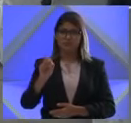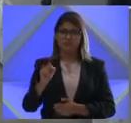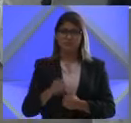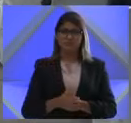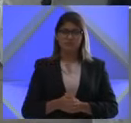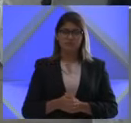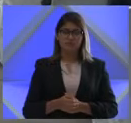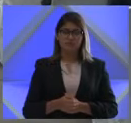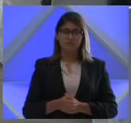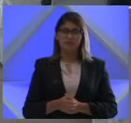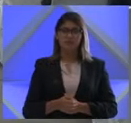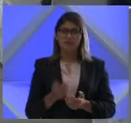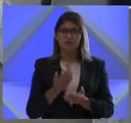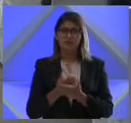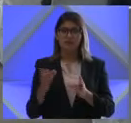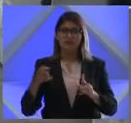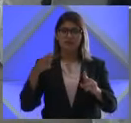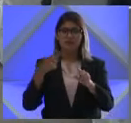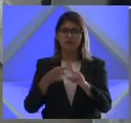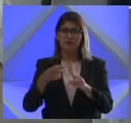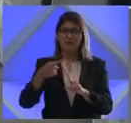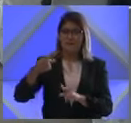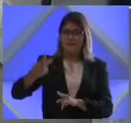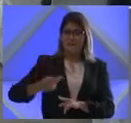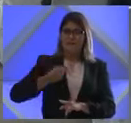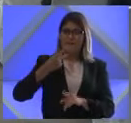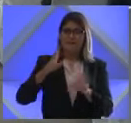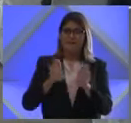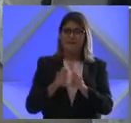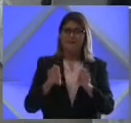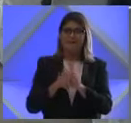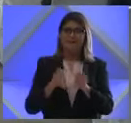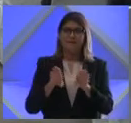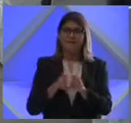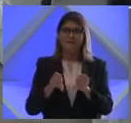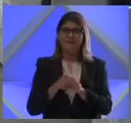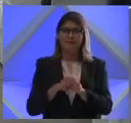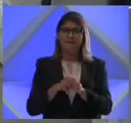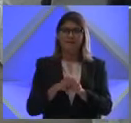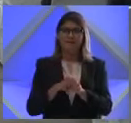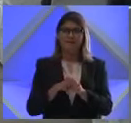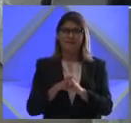en lo que se refiere a la pregunta de conmutación satelital